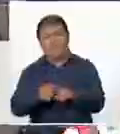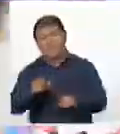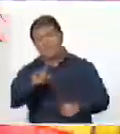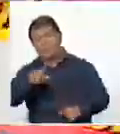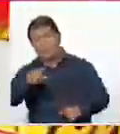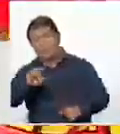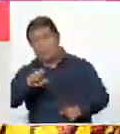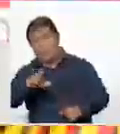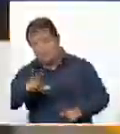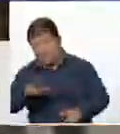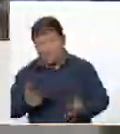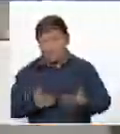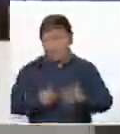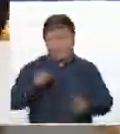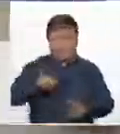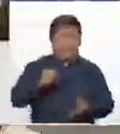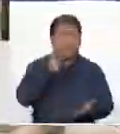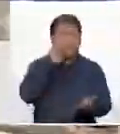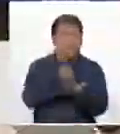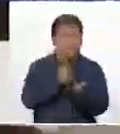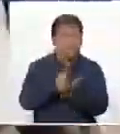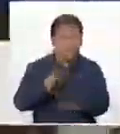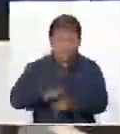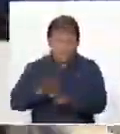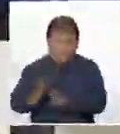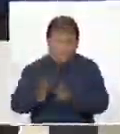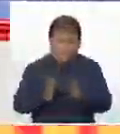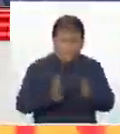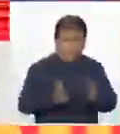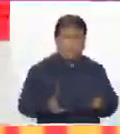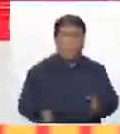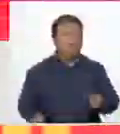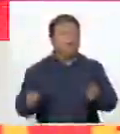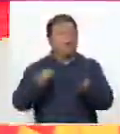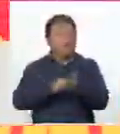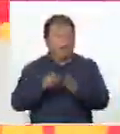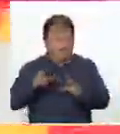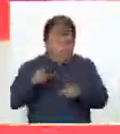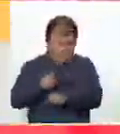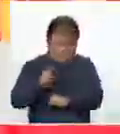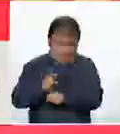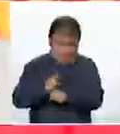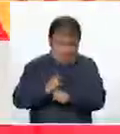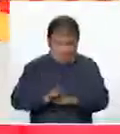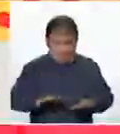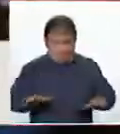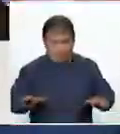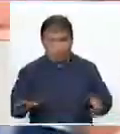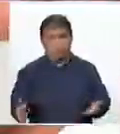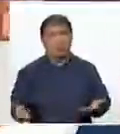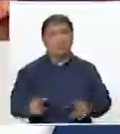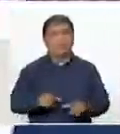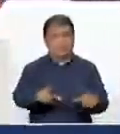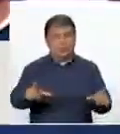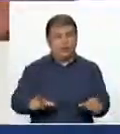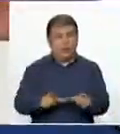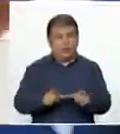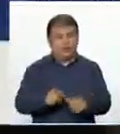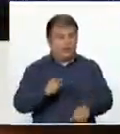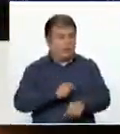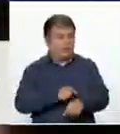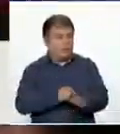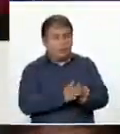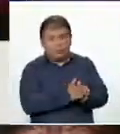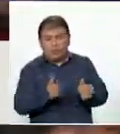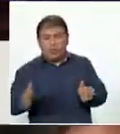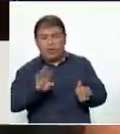educativa local, UGEL, deberán aprobar el plan de recuperación de horas efectivas y su implementación en los colegios de su jurisdicción en el plazo no